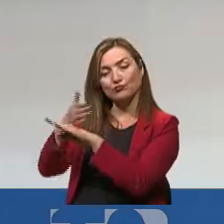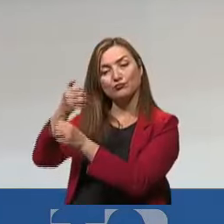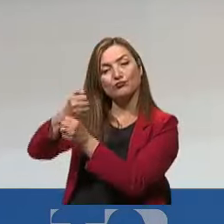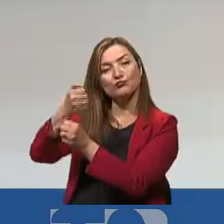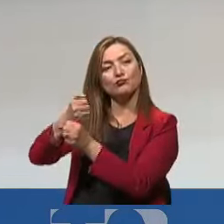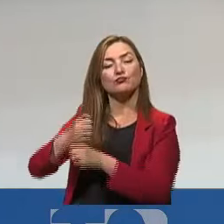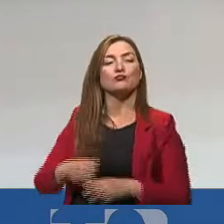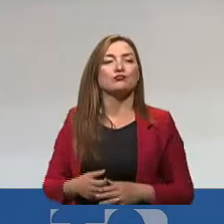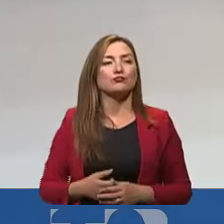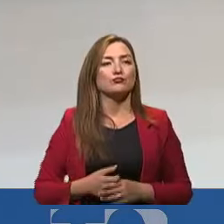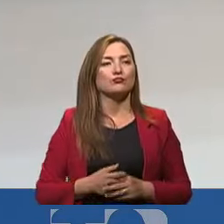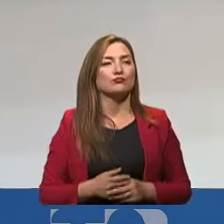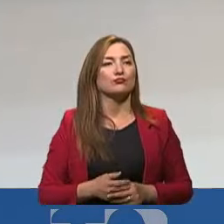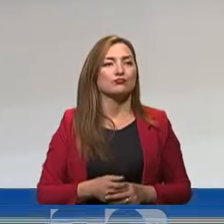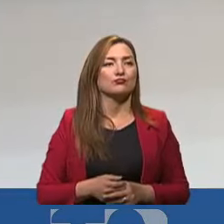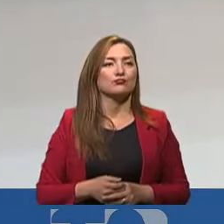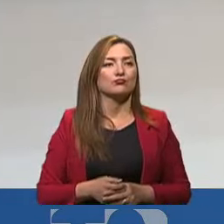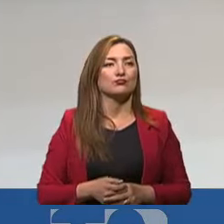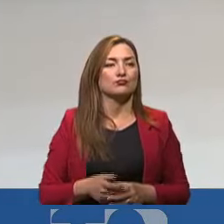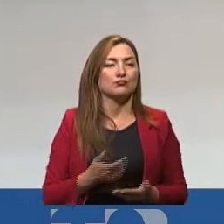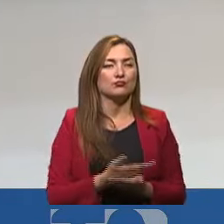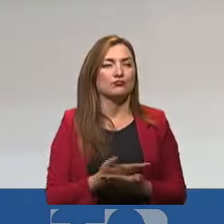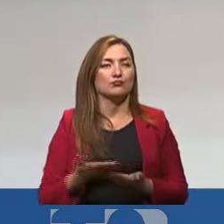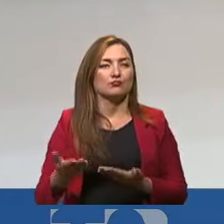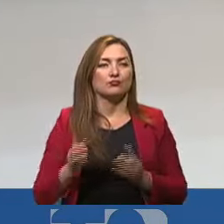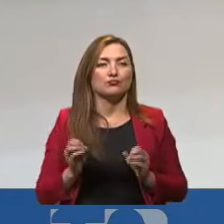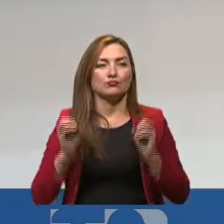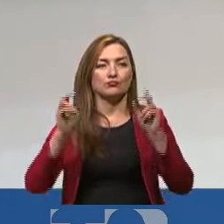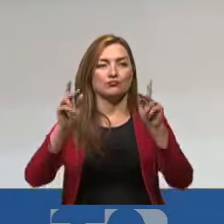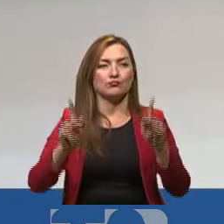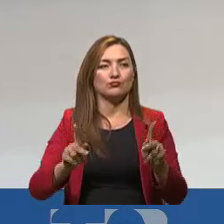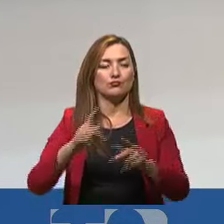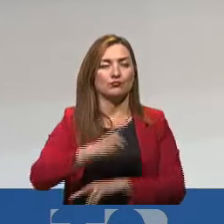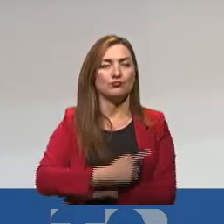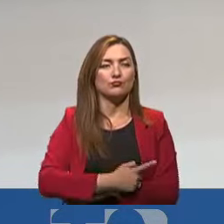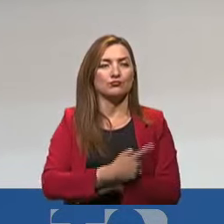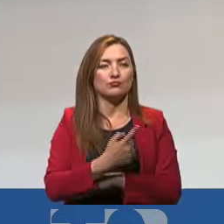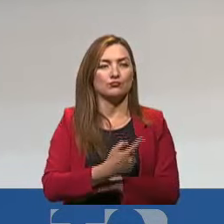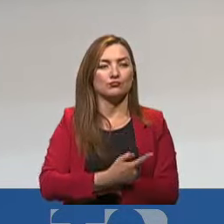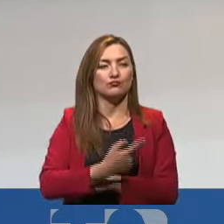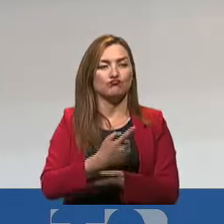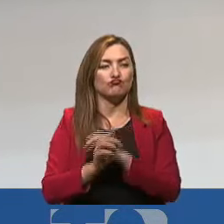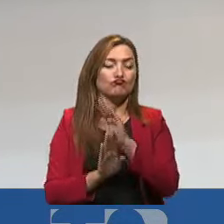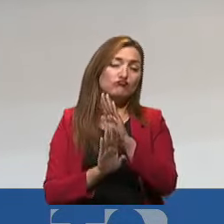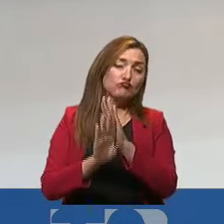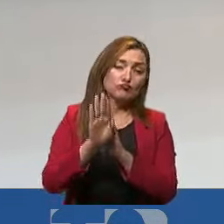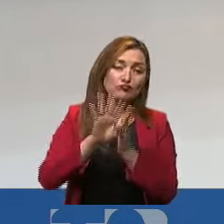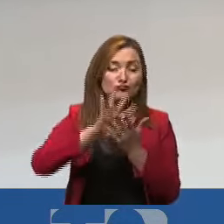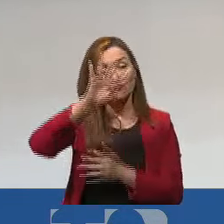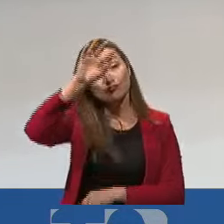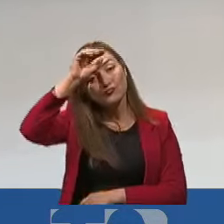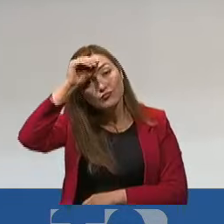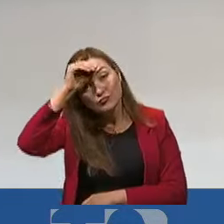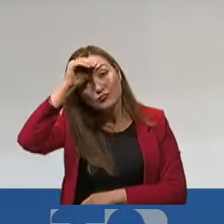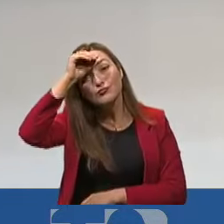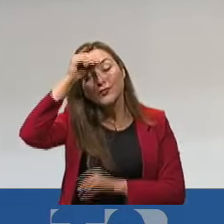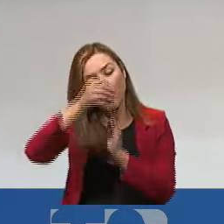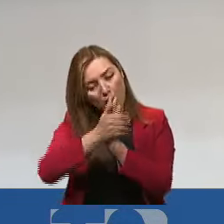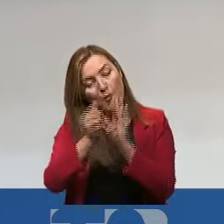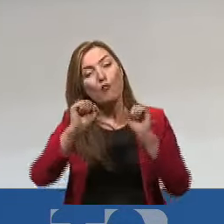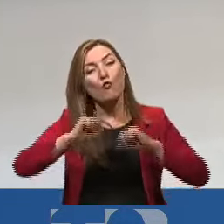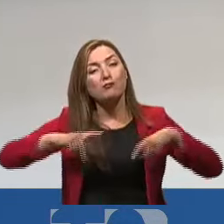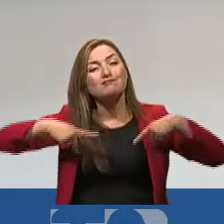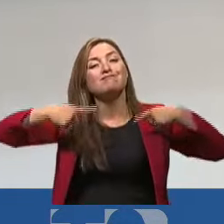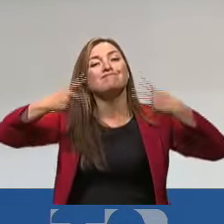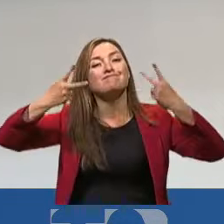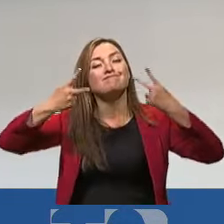prelaboral. Eso ofrece la Fundación El Triángulo, oportunidades diarias de crecer, de aprender y de ser capaces de